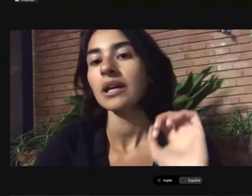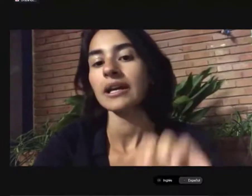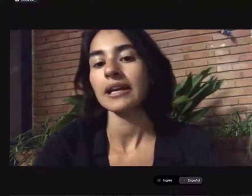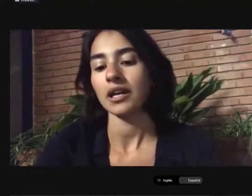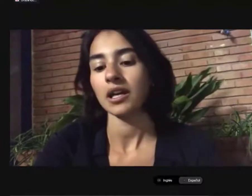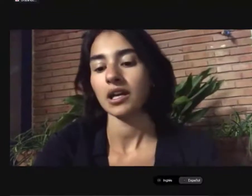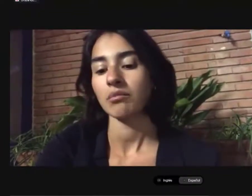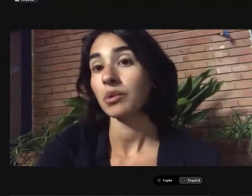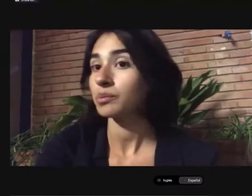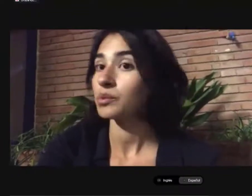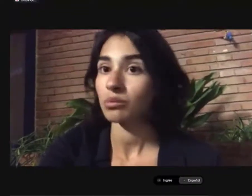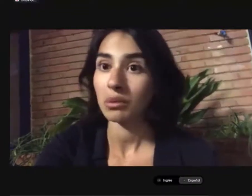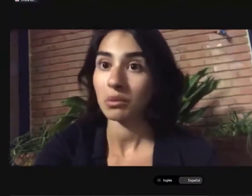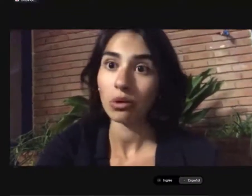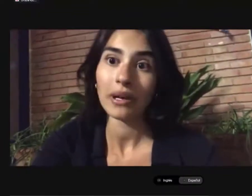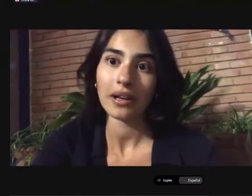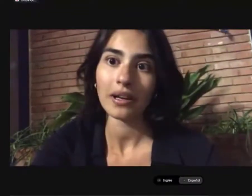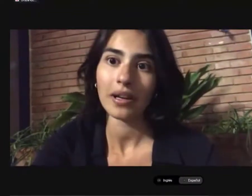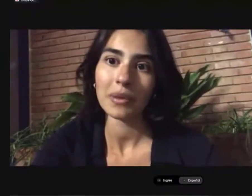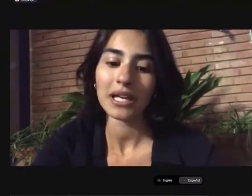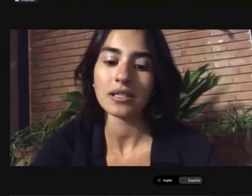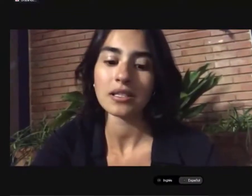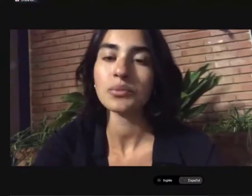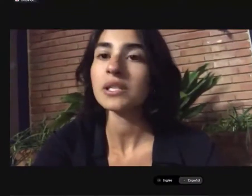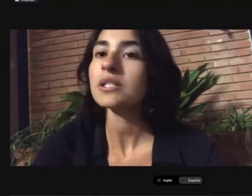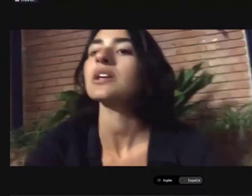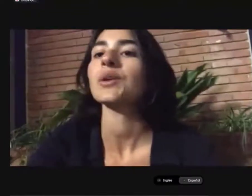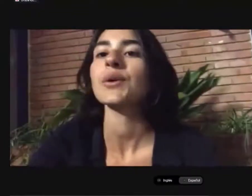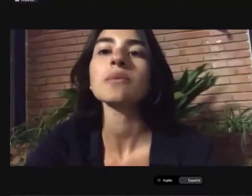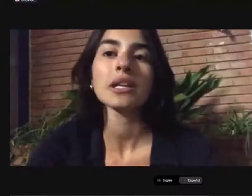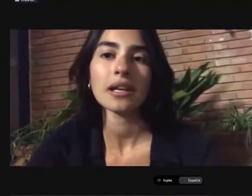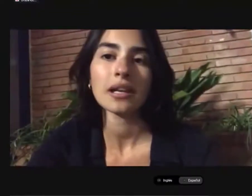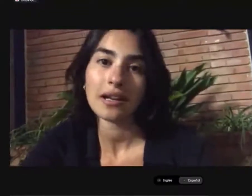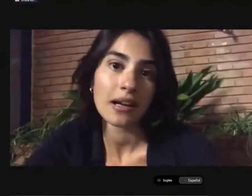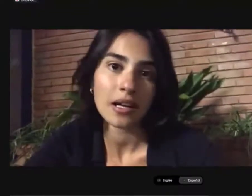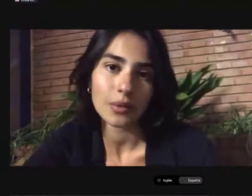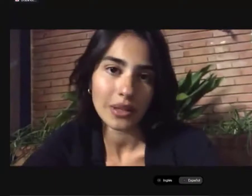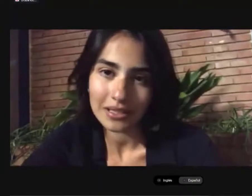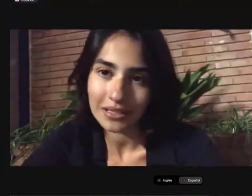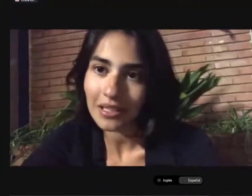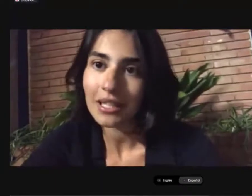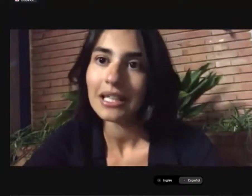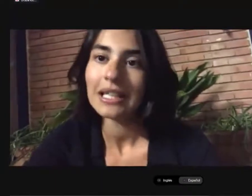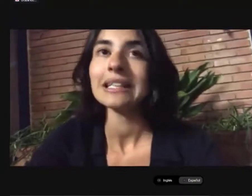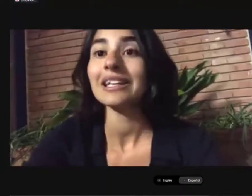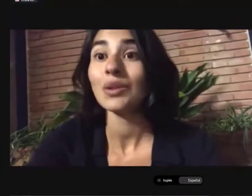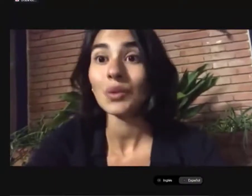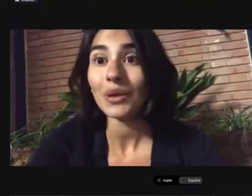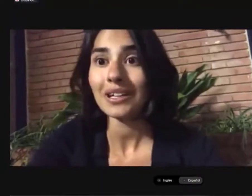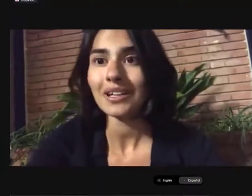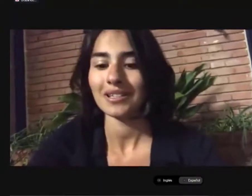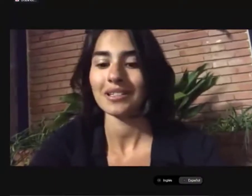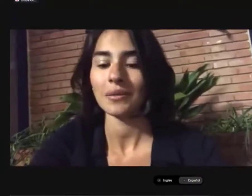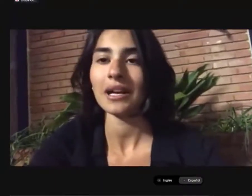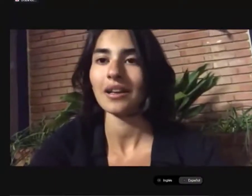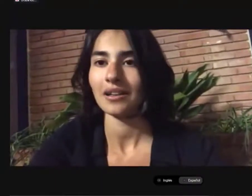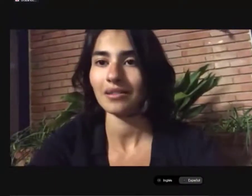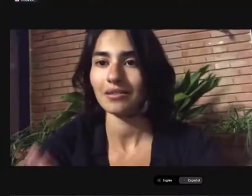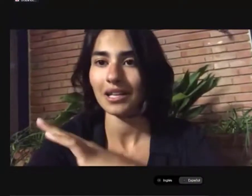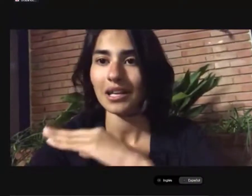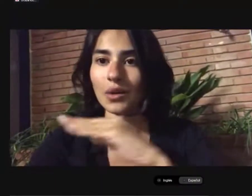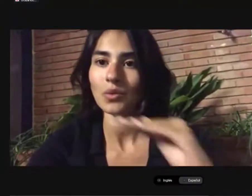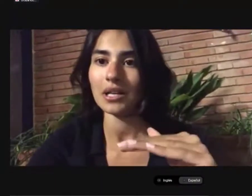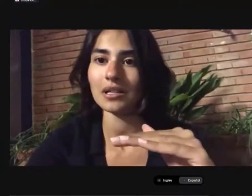séptimo, me propuso y me votó para que así fuese, y yo acepté el cargo encantada, teniendo en cuenta que sabía